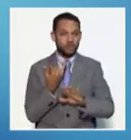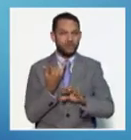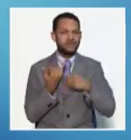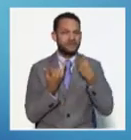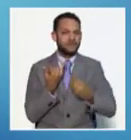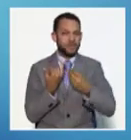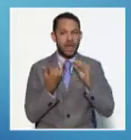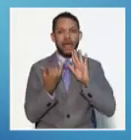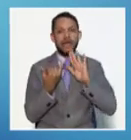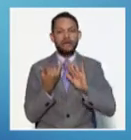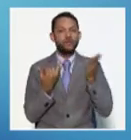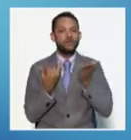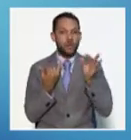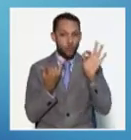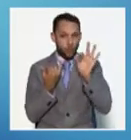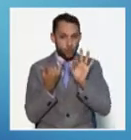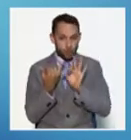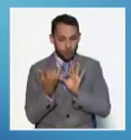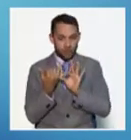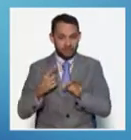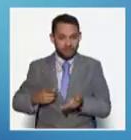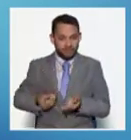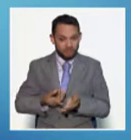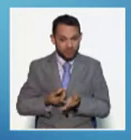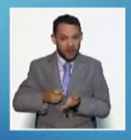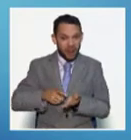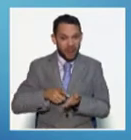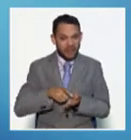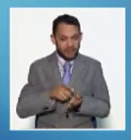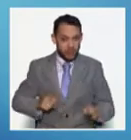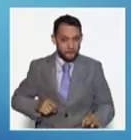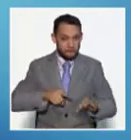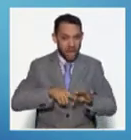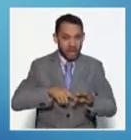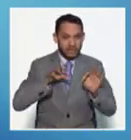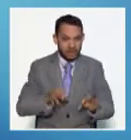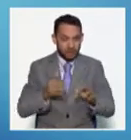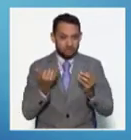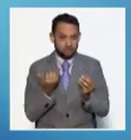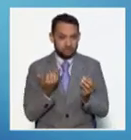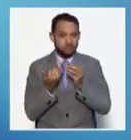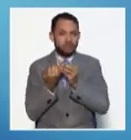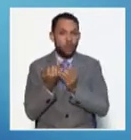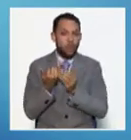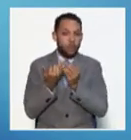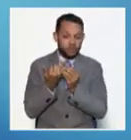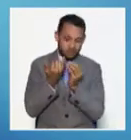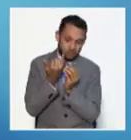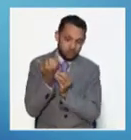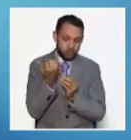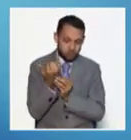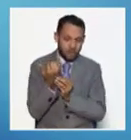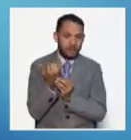sitio donde se va a encontrar el óvulo con el espermatozoide para ser fecundado porque realmente la fecundación sea en alas en el nivel